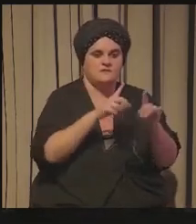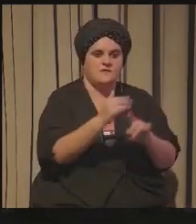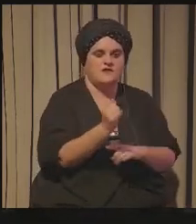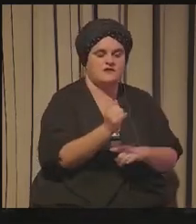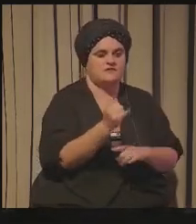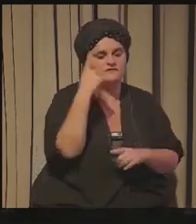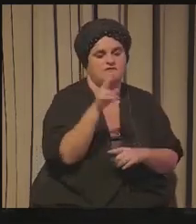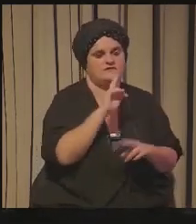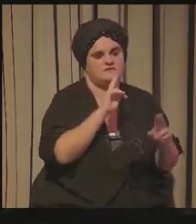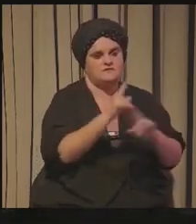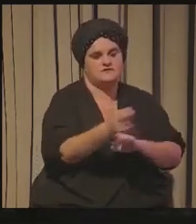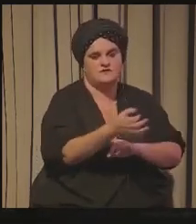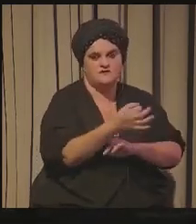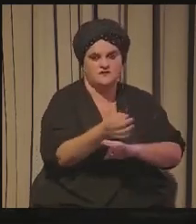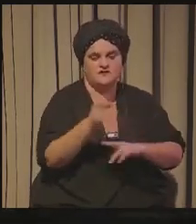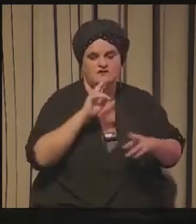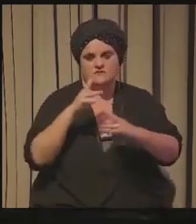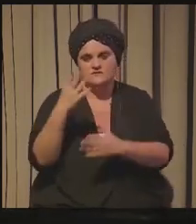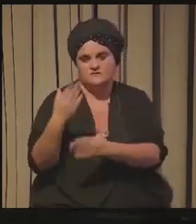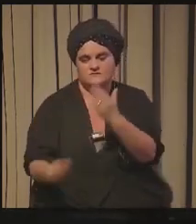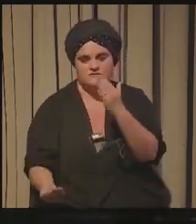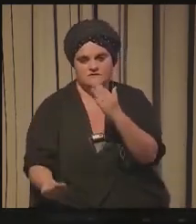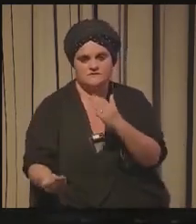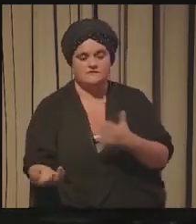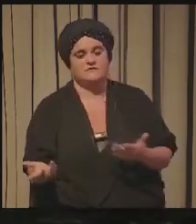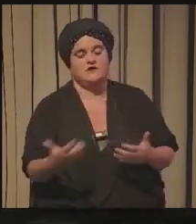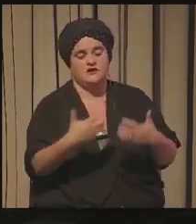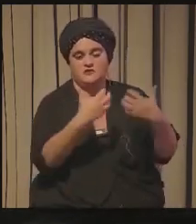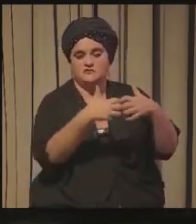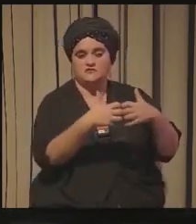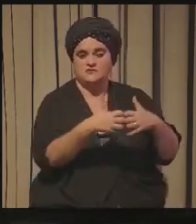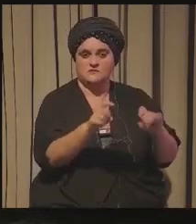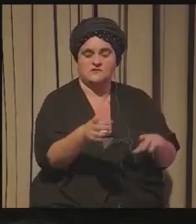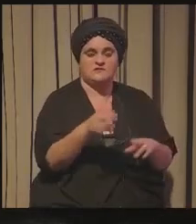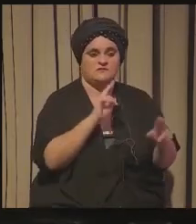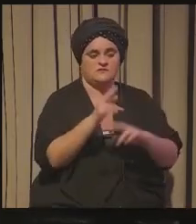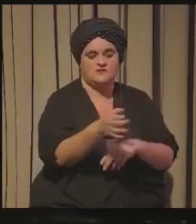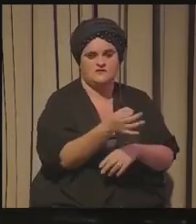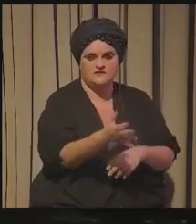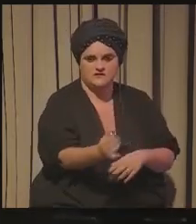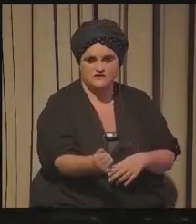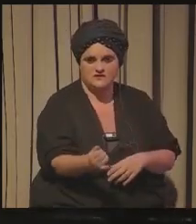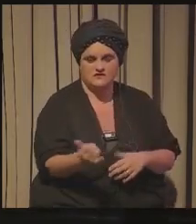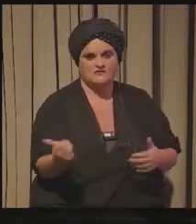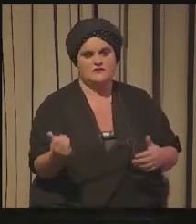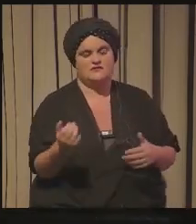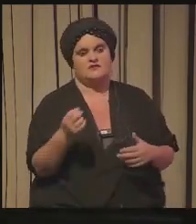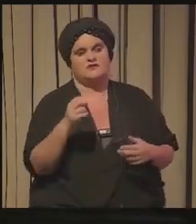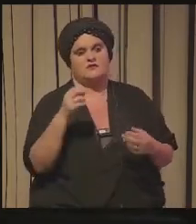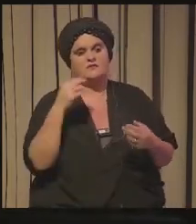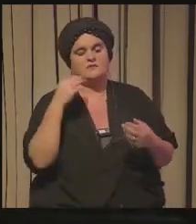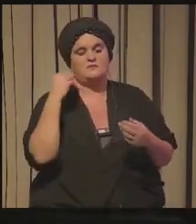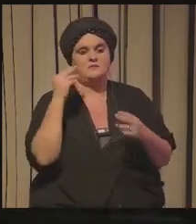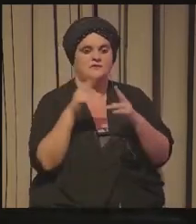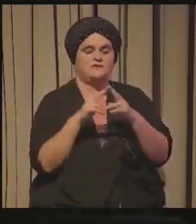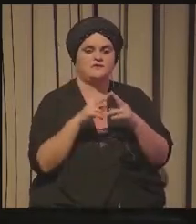cuando esto ha sucedido en la historia, tienes una respuesta correcta. Pero te preguntan sobre el ADN y